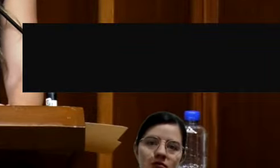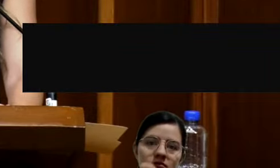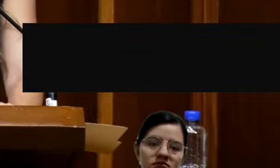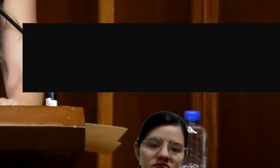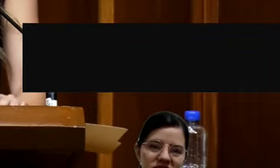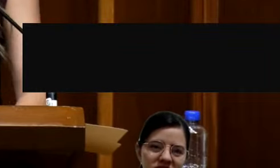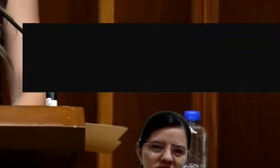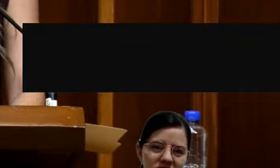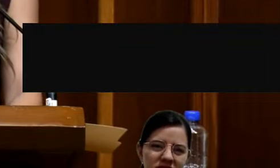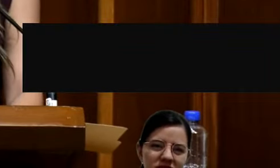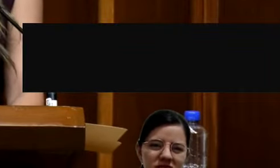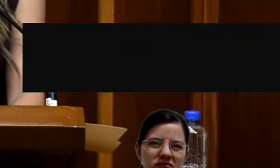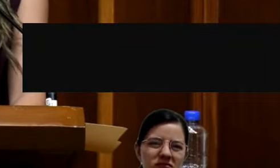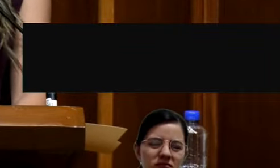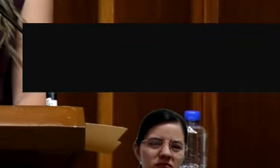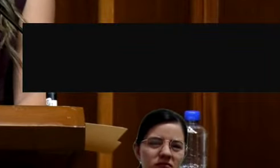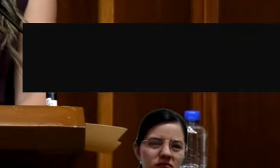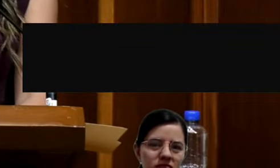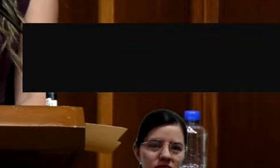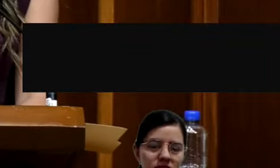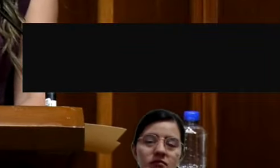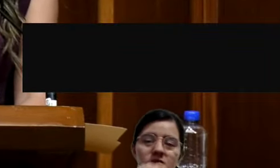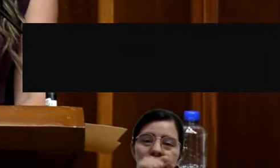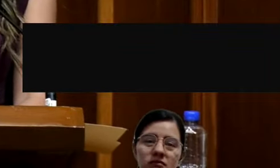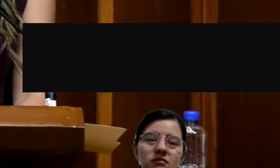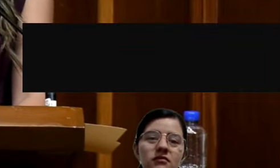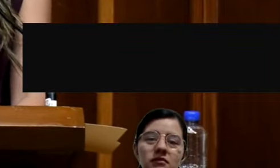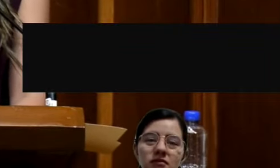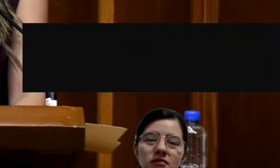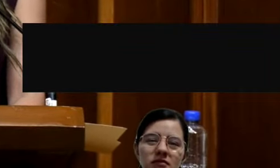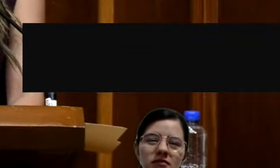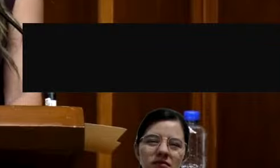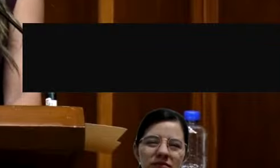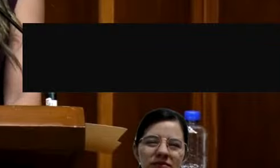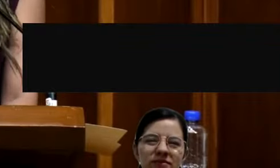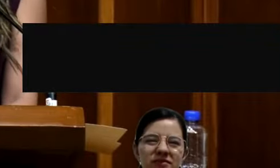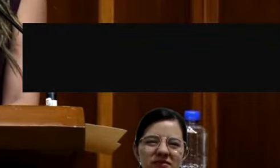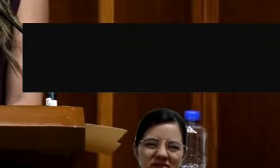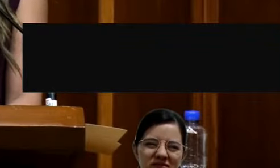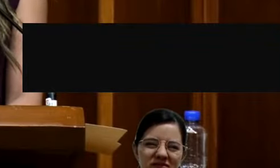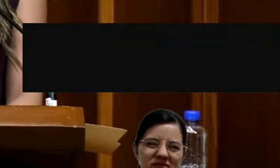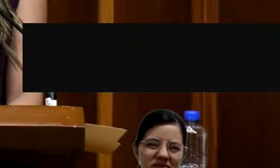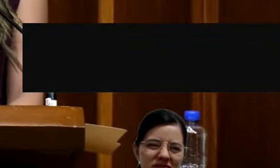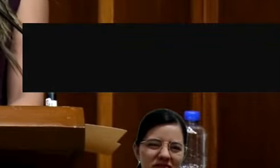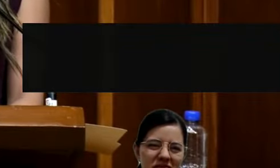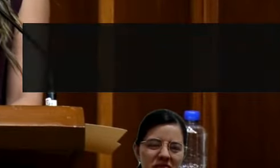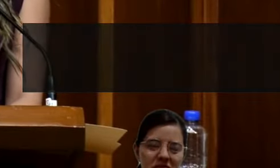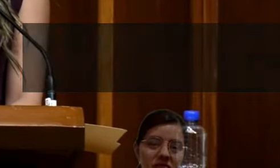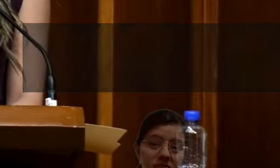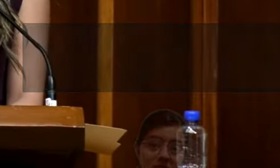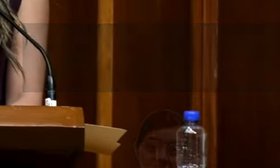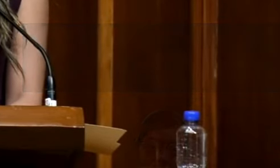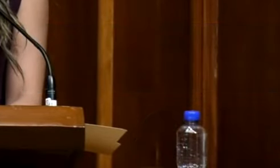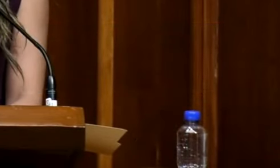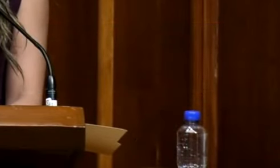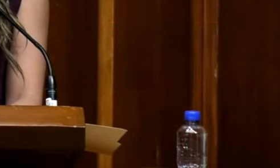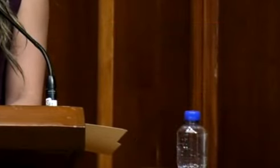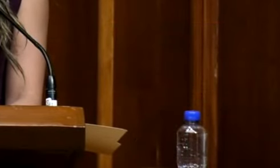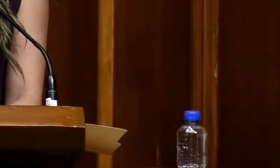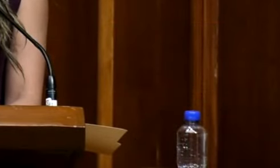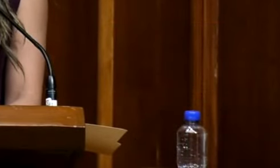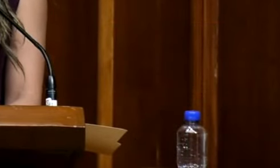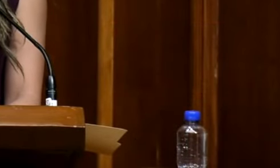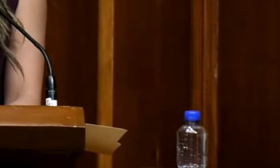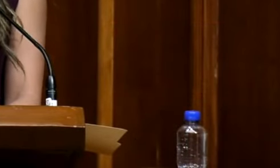por las grandes cantidades de basura que obstruyen la infraestructura existente, sumando al nulo mantenimiento